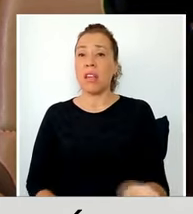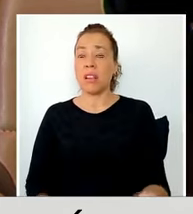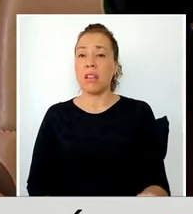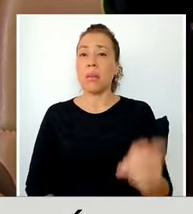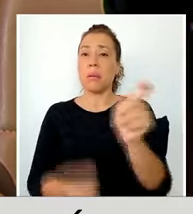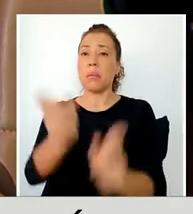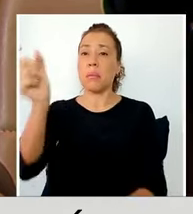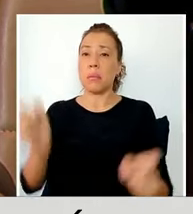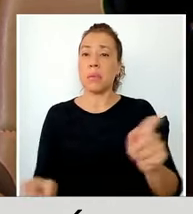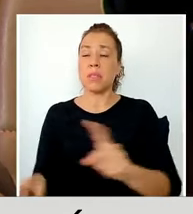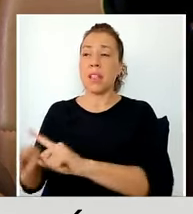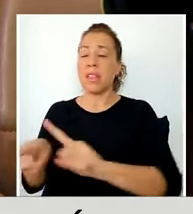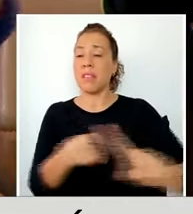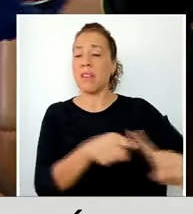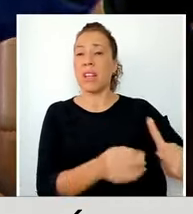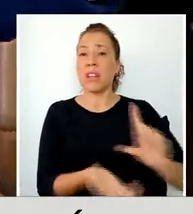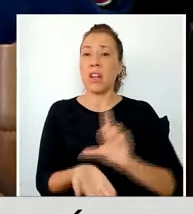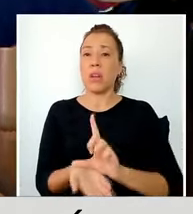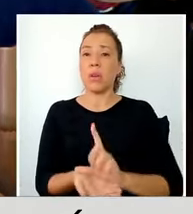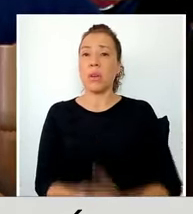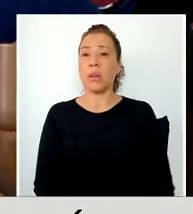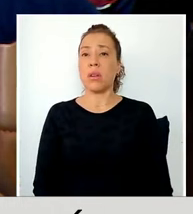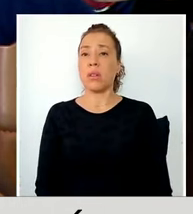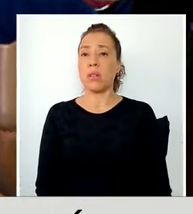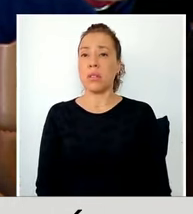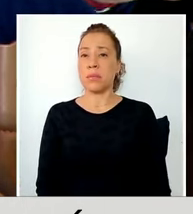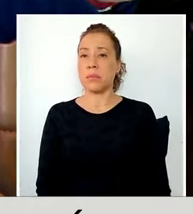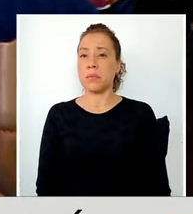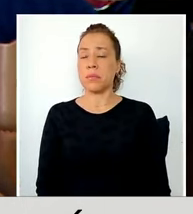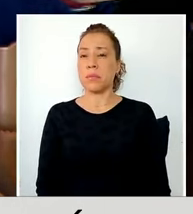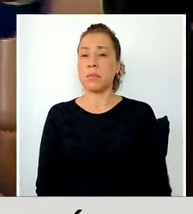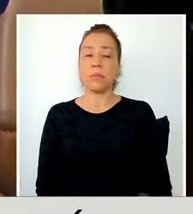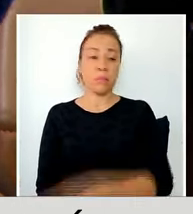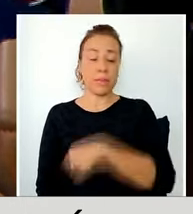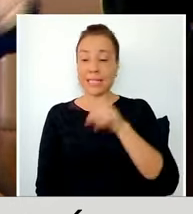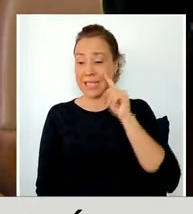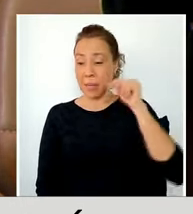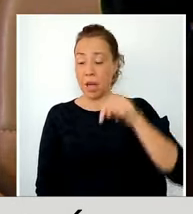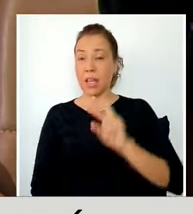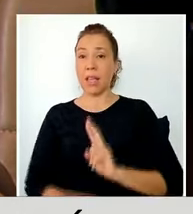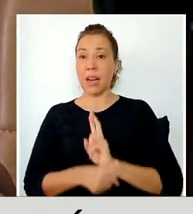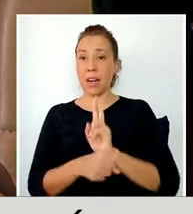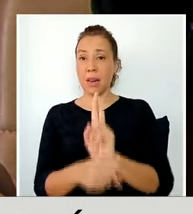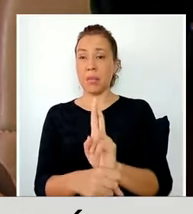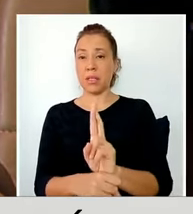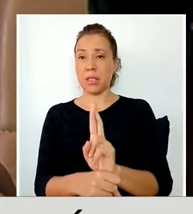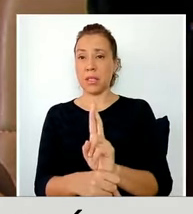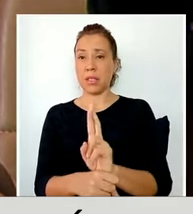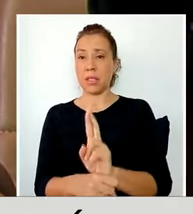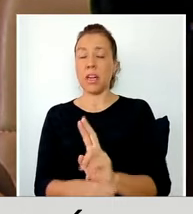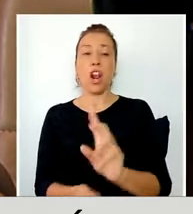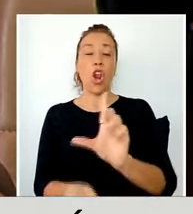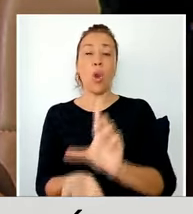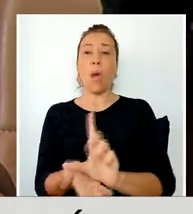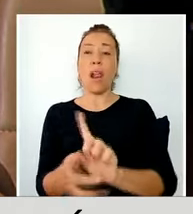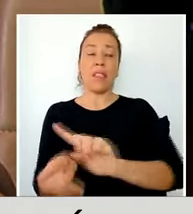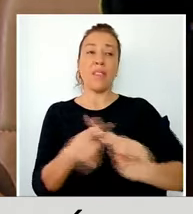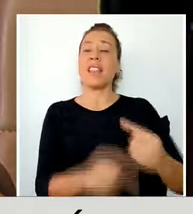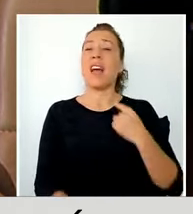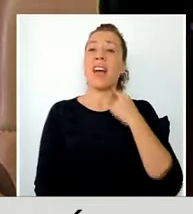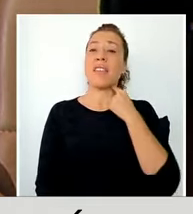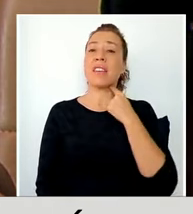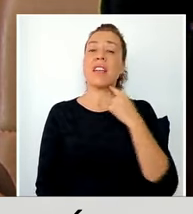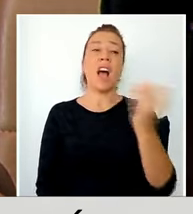los distintos lugares a los cuales los que estamos aquí representamos en la zona afectada nos señalan